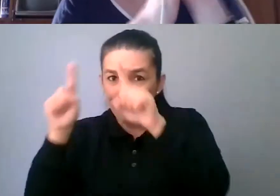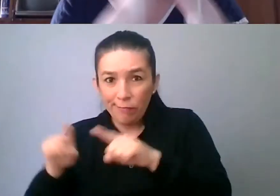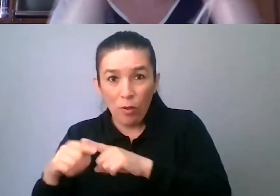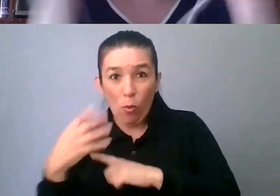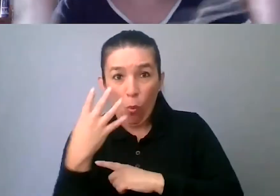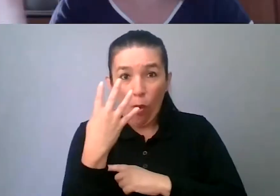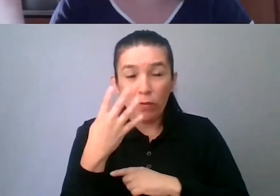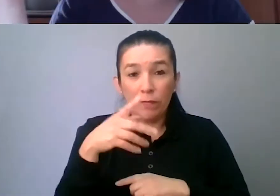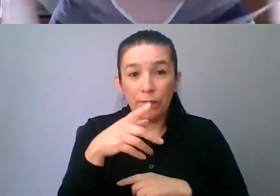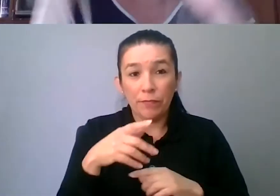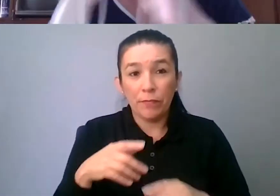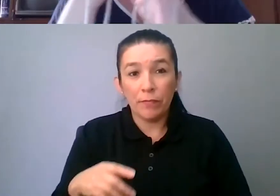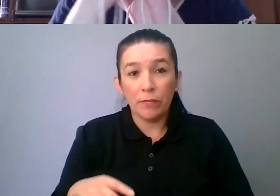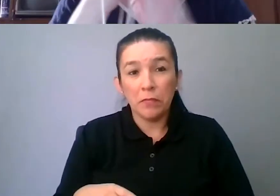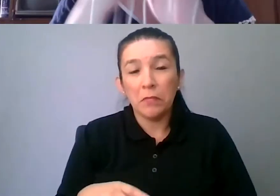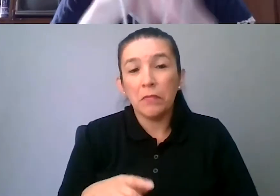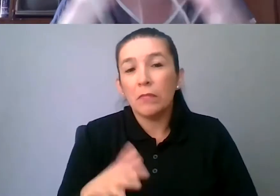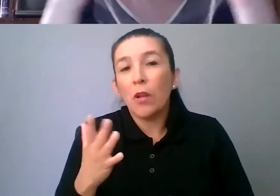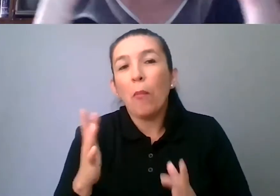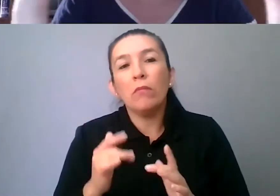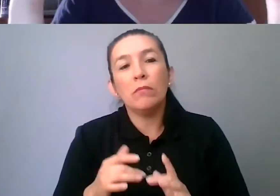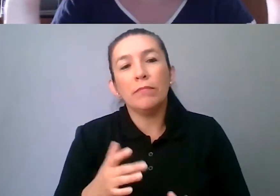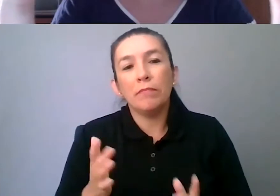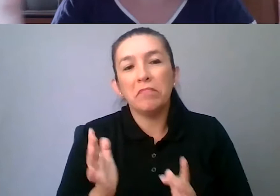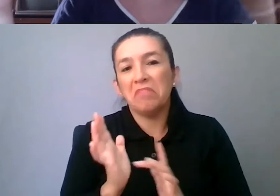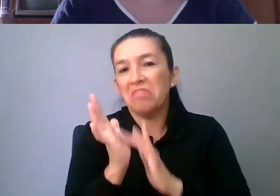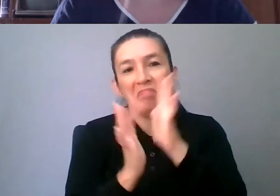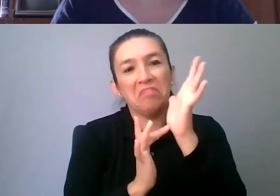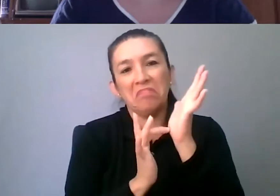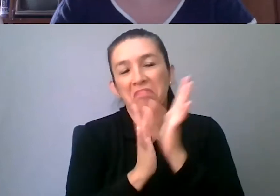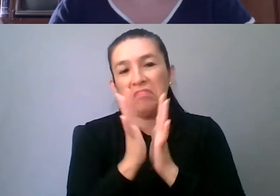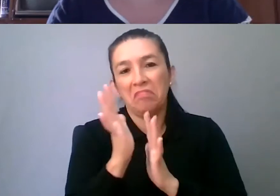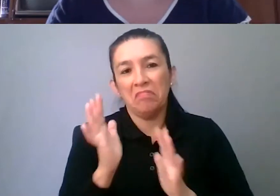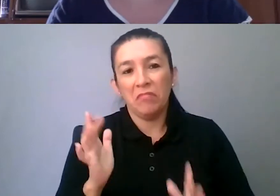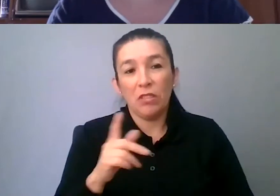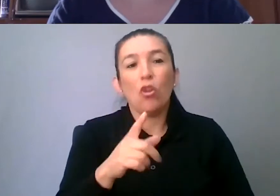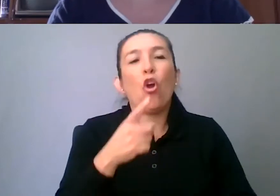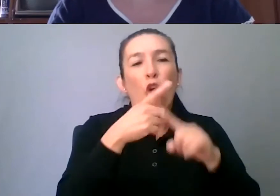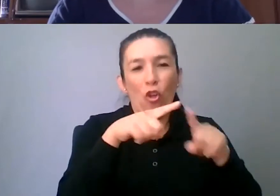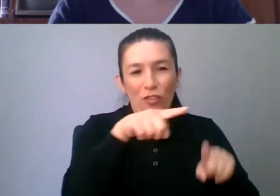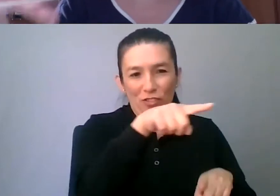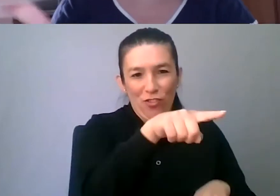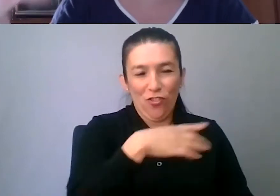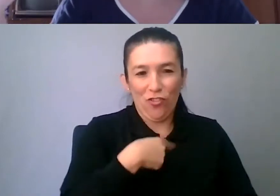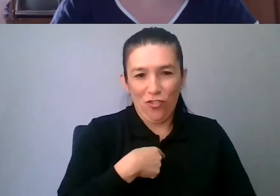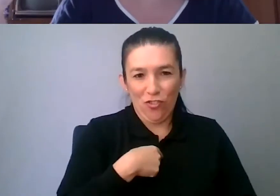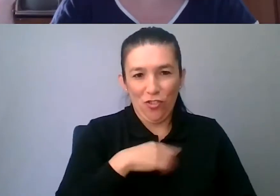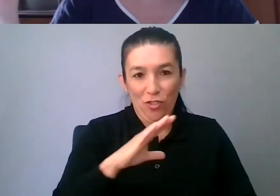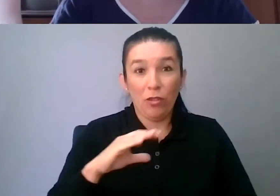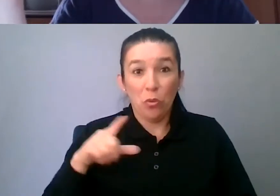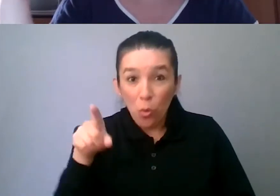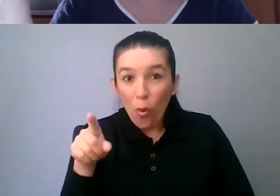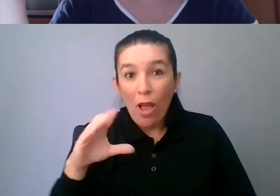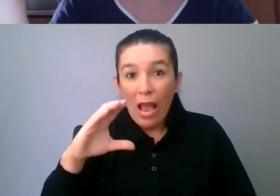un cuatro de diamantes clásico, lo está sacando con índice, ya, pero mira, yo voy a hacer otro cuatro diamantes. Claro, cuando tú lo hagas, quédate ahí con esa